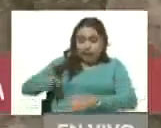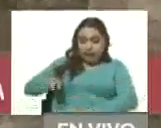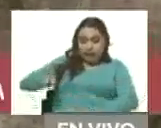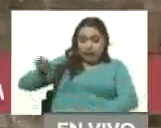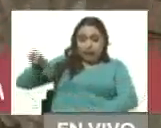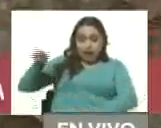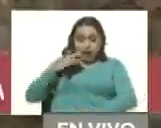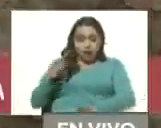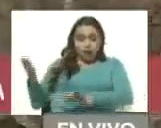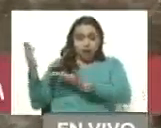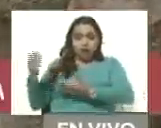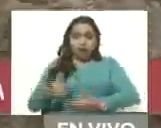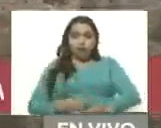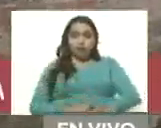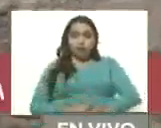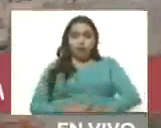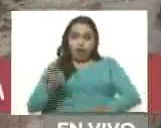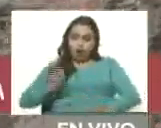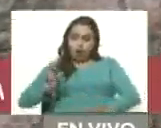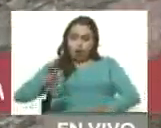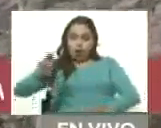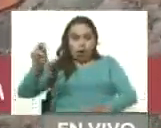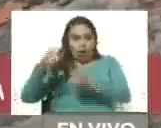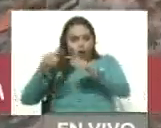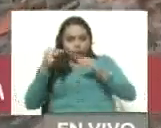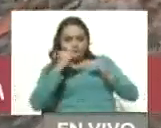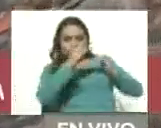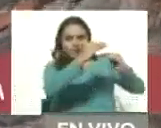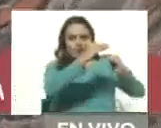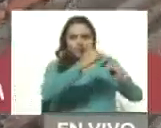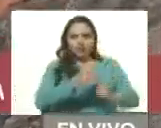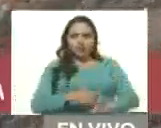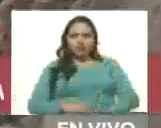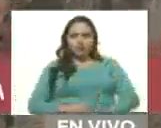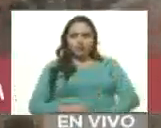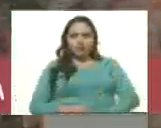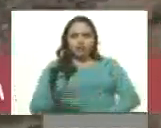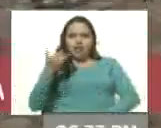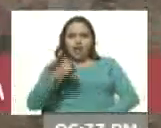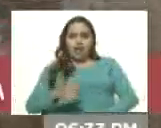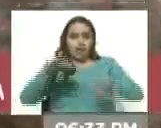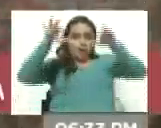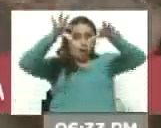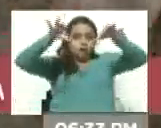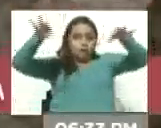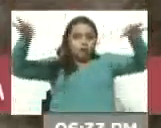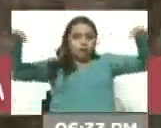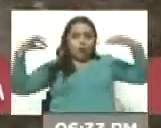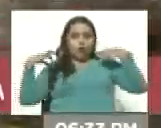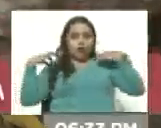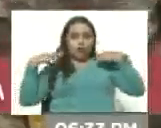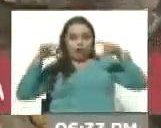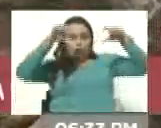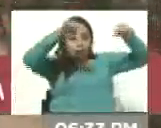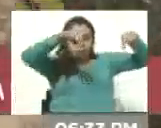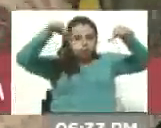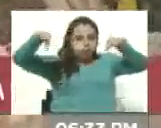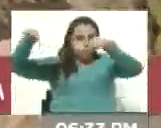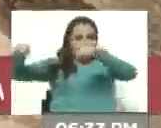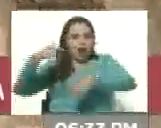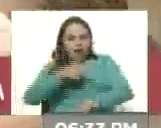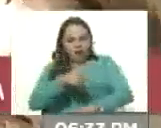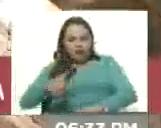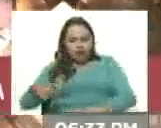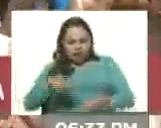que los llevaba hacia otro nivel hay quienes en ese elemento habían unos colgaderos de ropa la gente venía